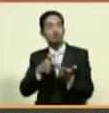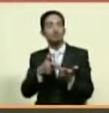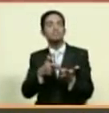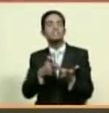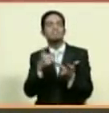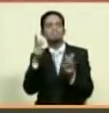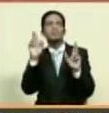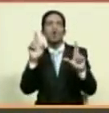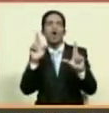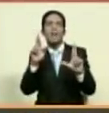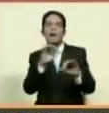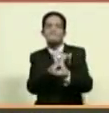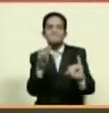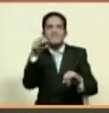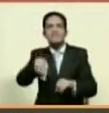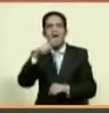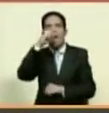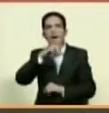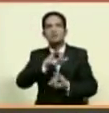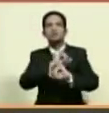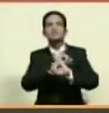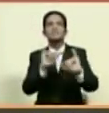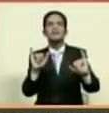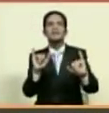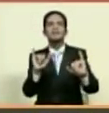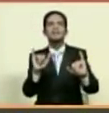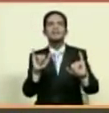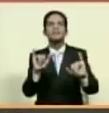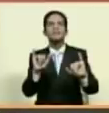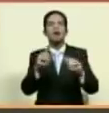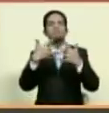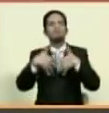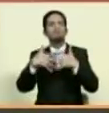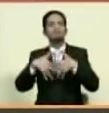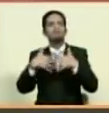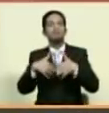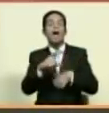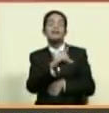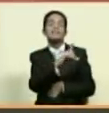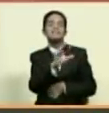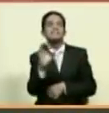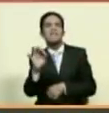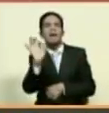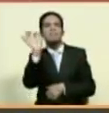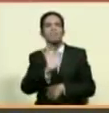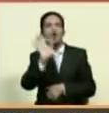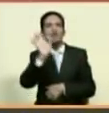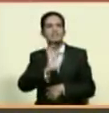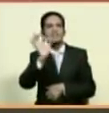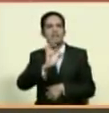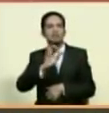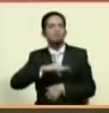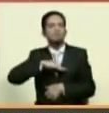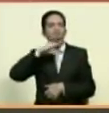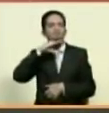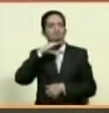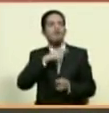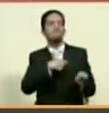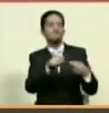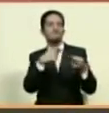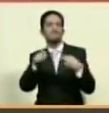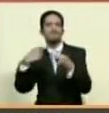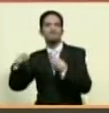al cierre de este año ya estemos en el 100% de la capacidad de abastecimiento en este